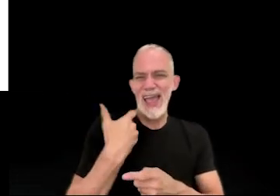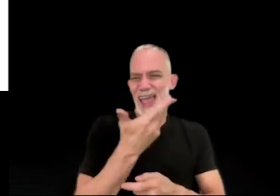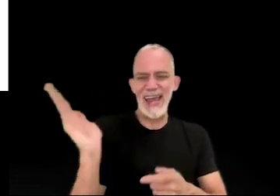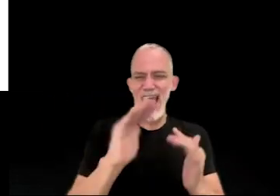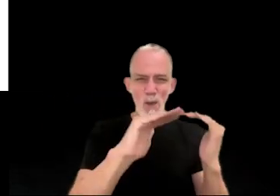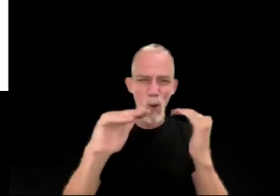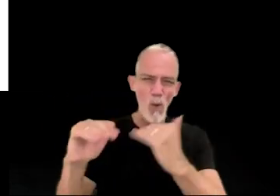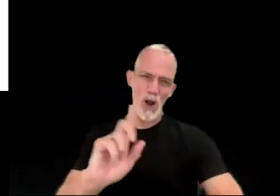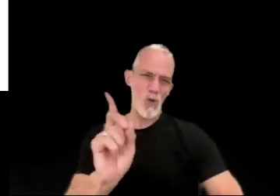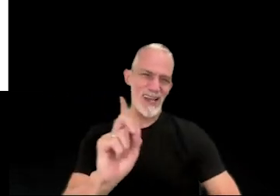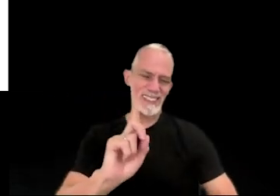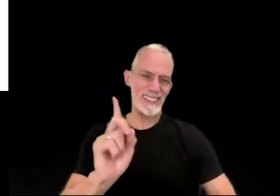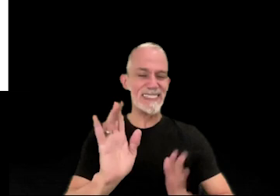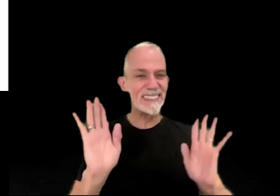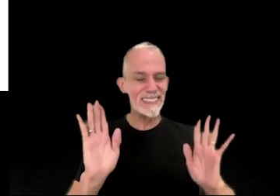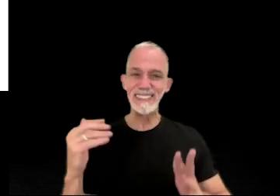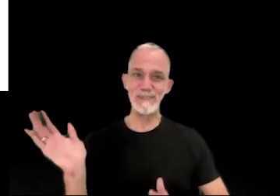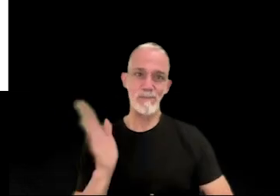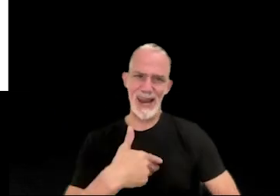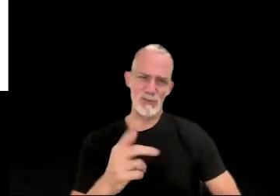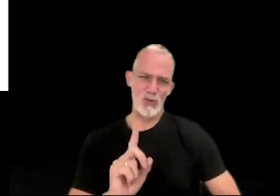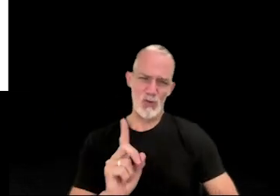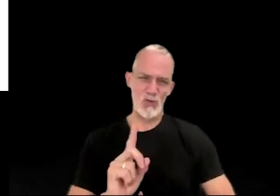permitiría generalizar tanto.